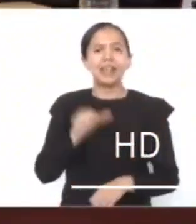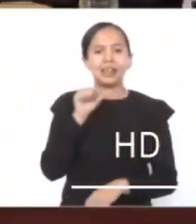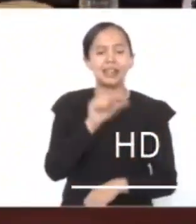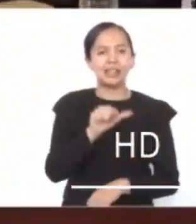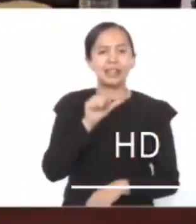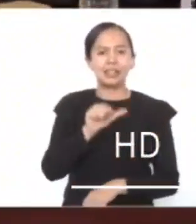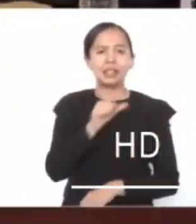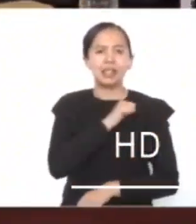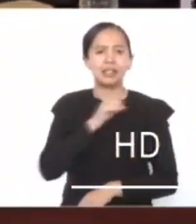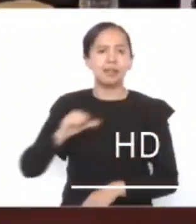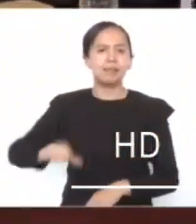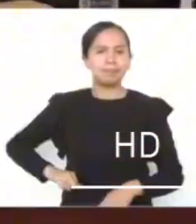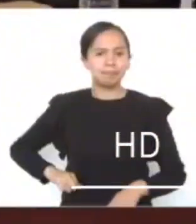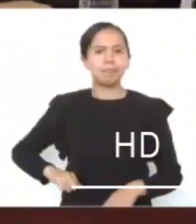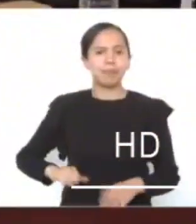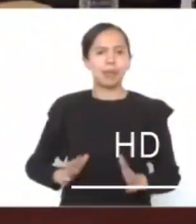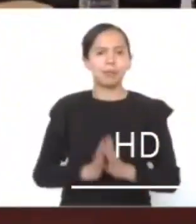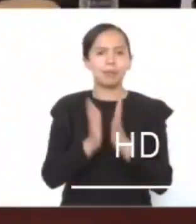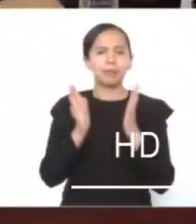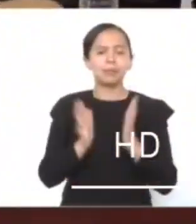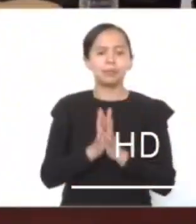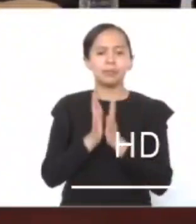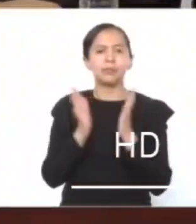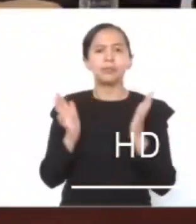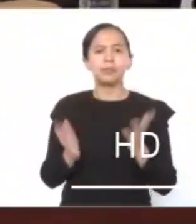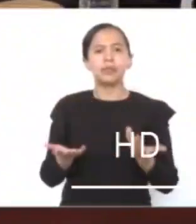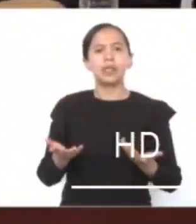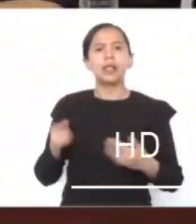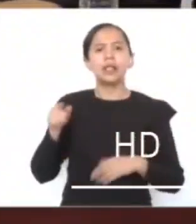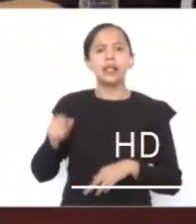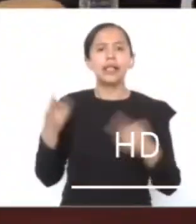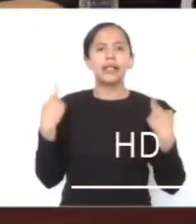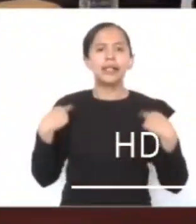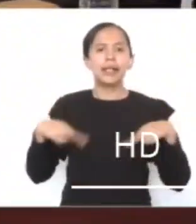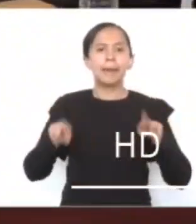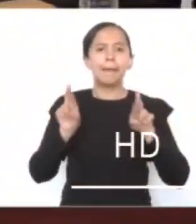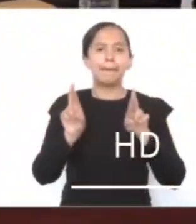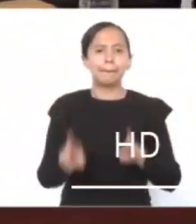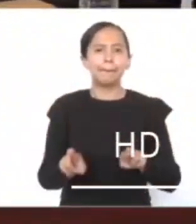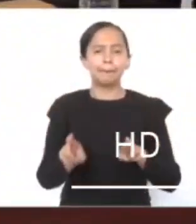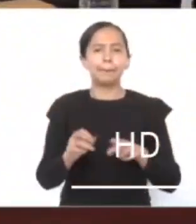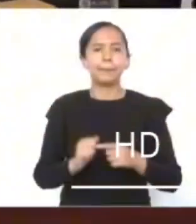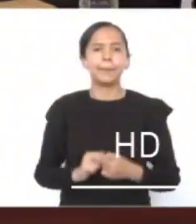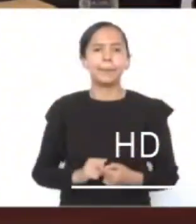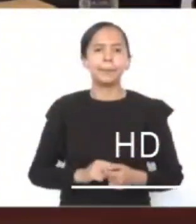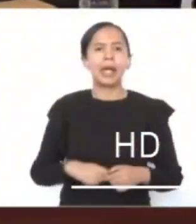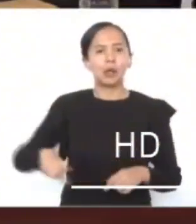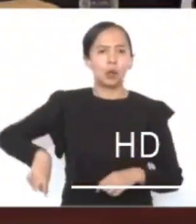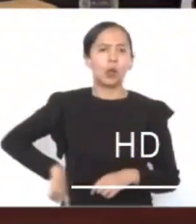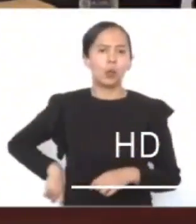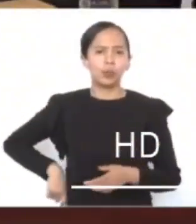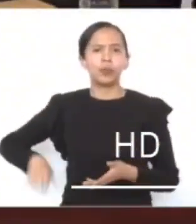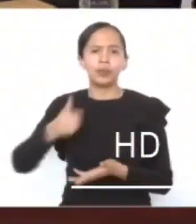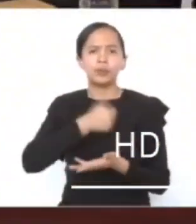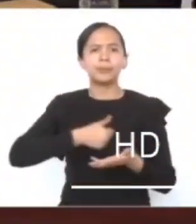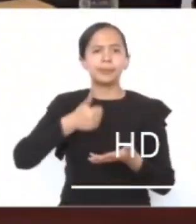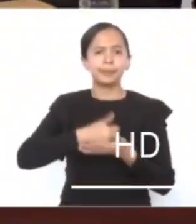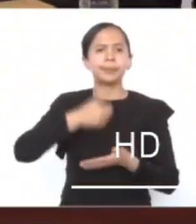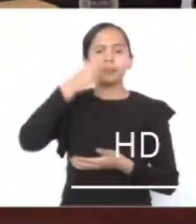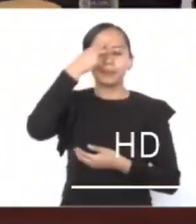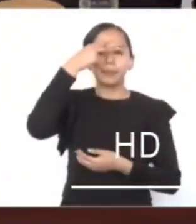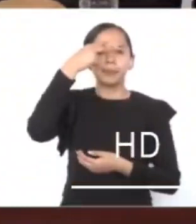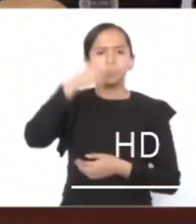16 alcaldías, donde participaron los representantes del gobierno de la Ciudad de